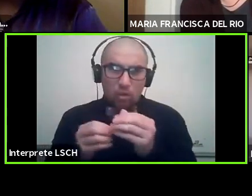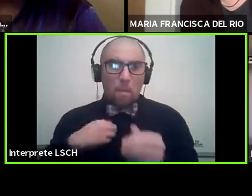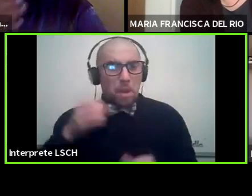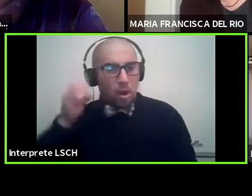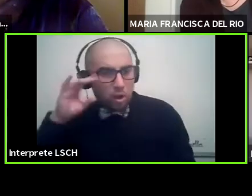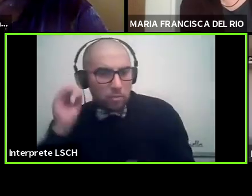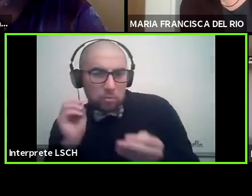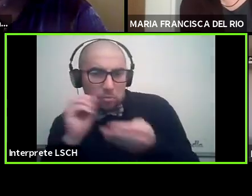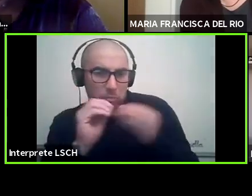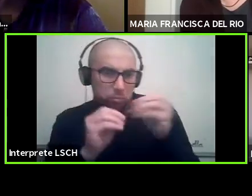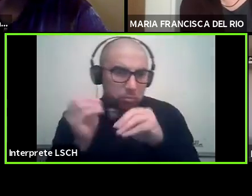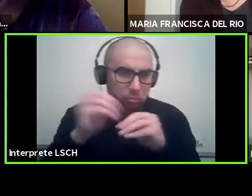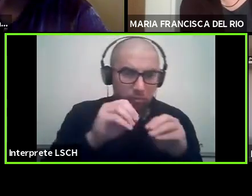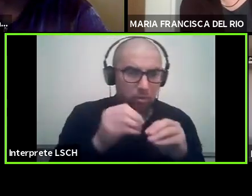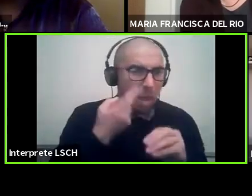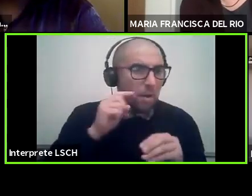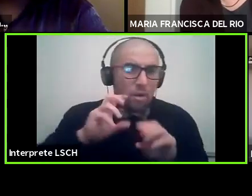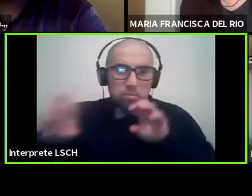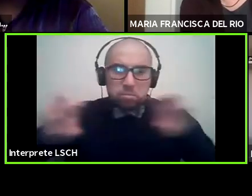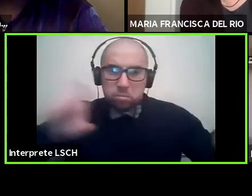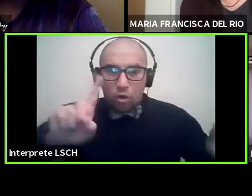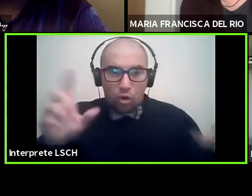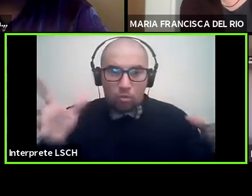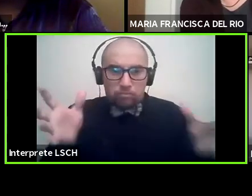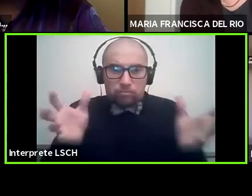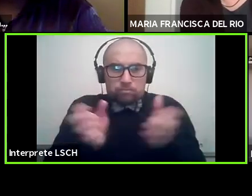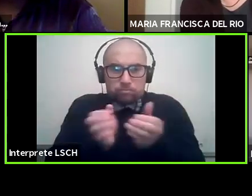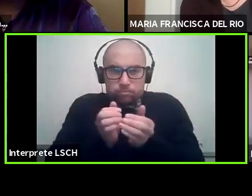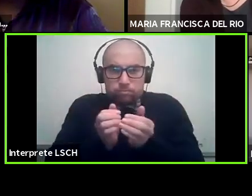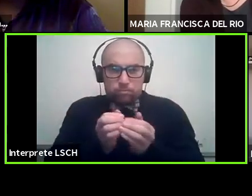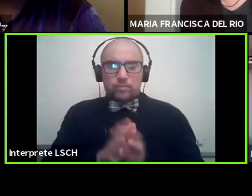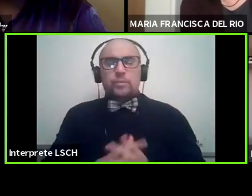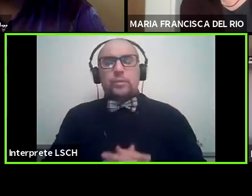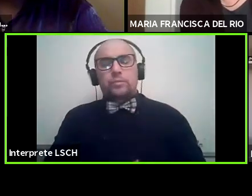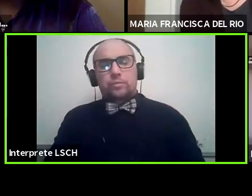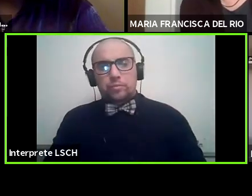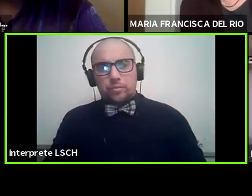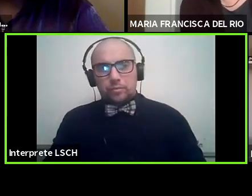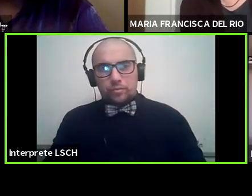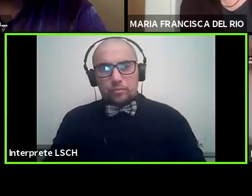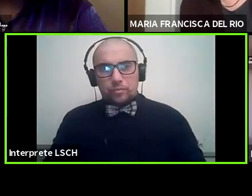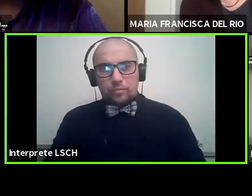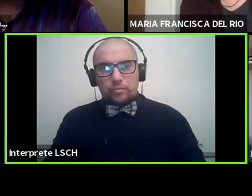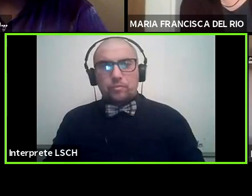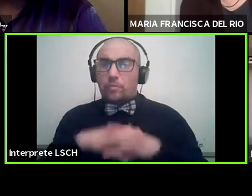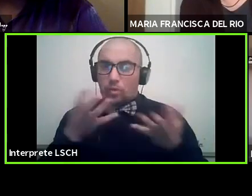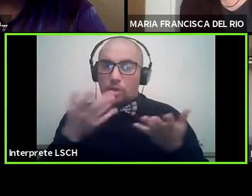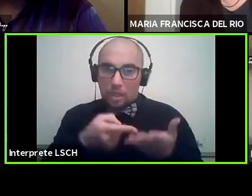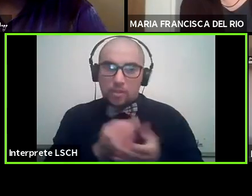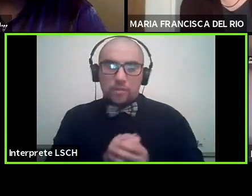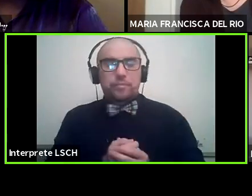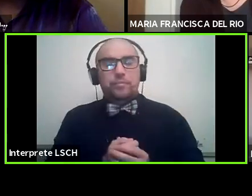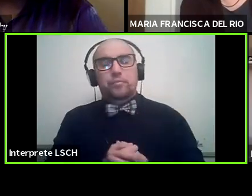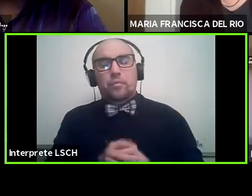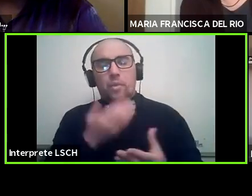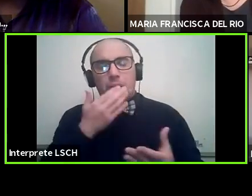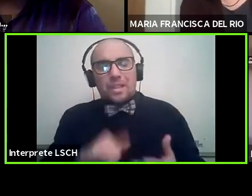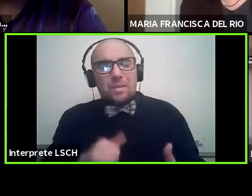conocimiento por una parte y desde la curiosidad pura de lo que no conocíamos, cada vez